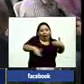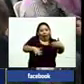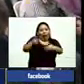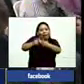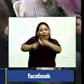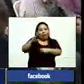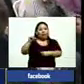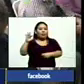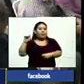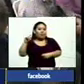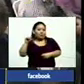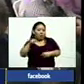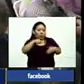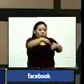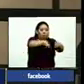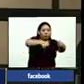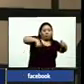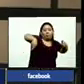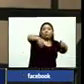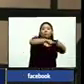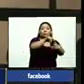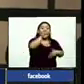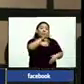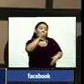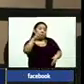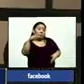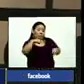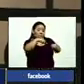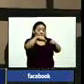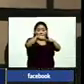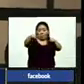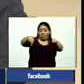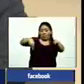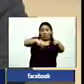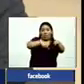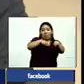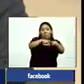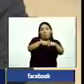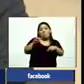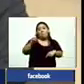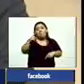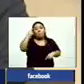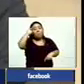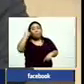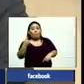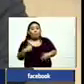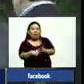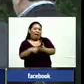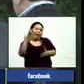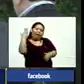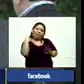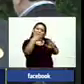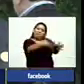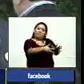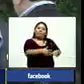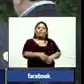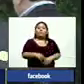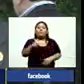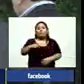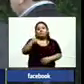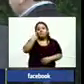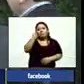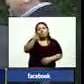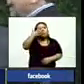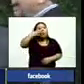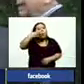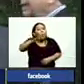400 metros cuadrados que durante mucho tiempo fueron subutilizados según el alcalde de esta localidad. Esto es un ejemplo de